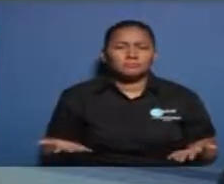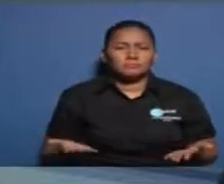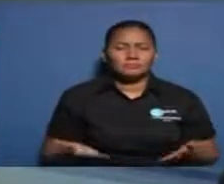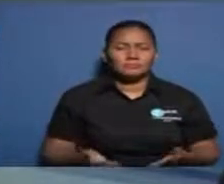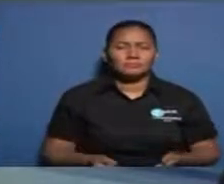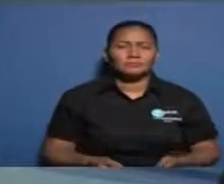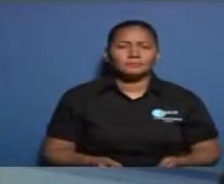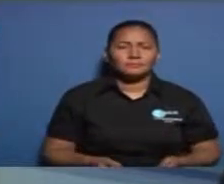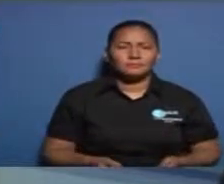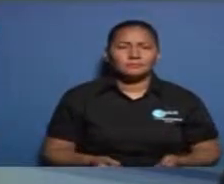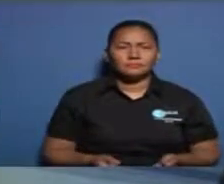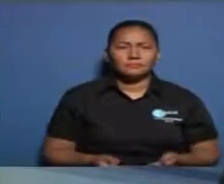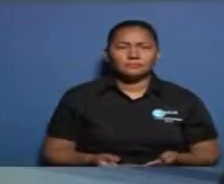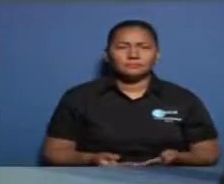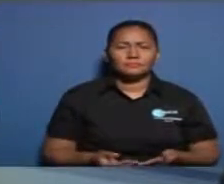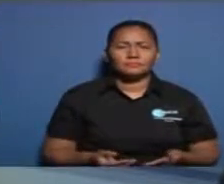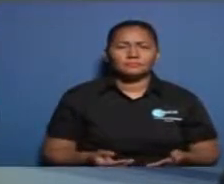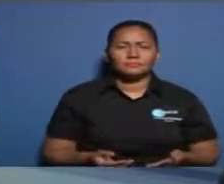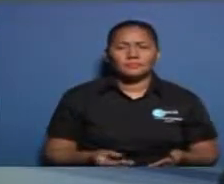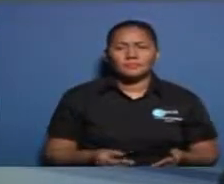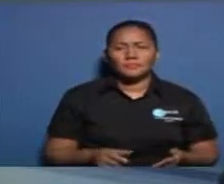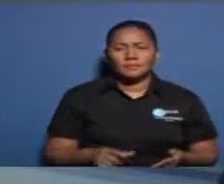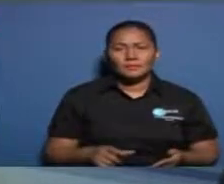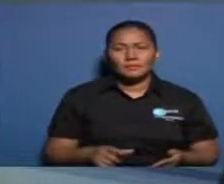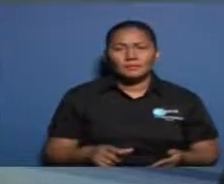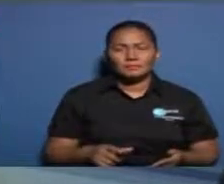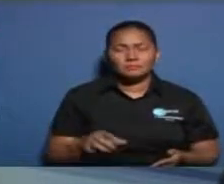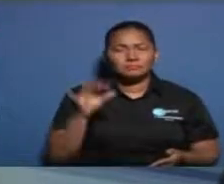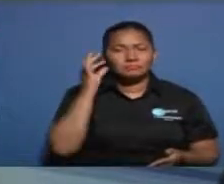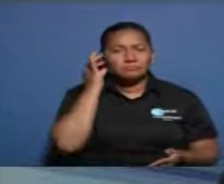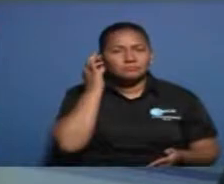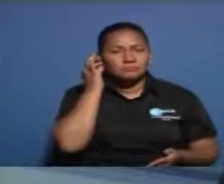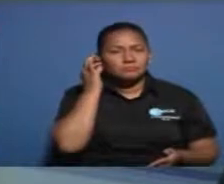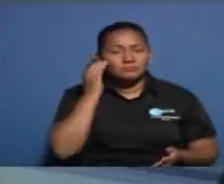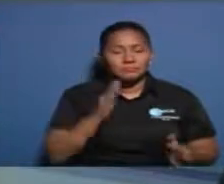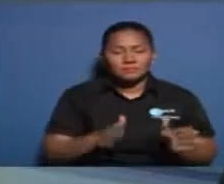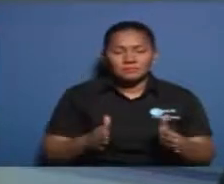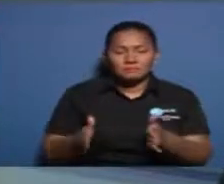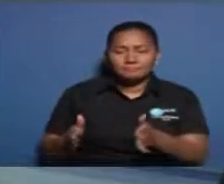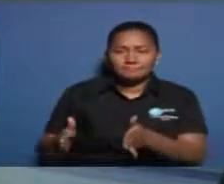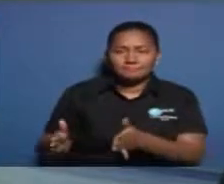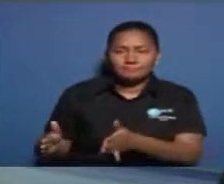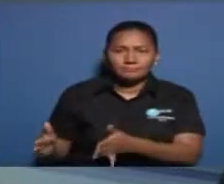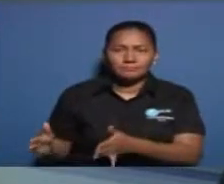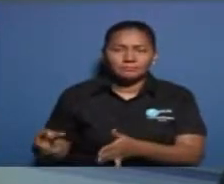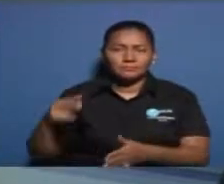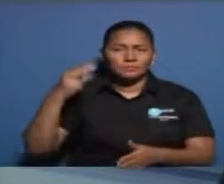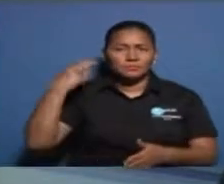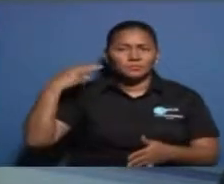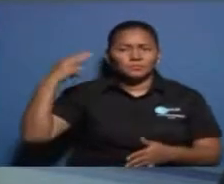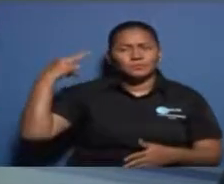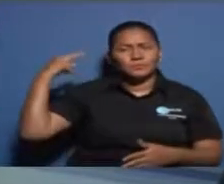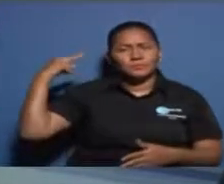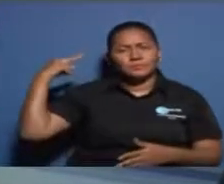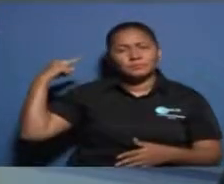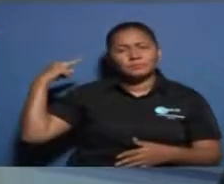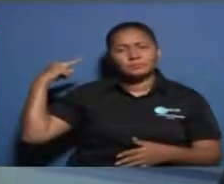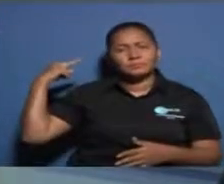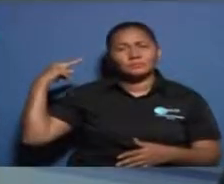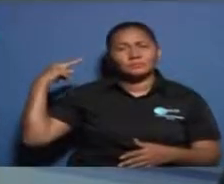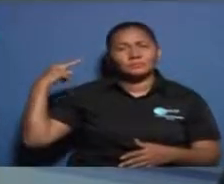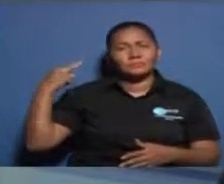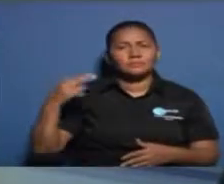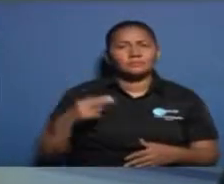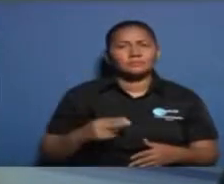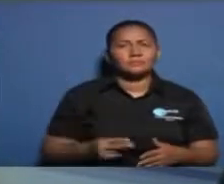que la desvalorización de la mujer es un proceso milenario histórico no es que se le ha ocurrido a los